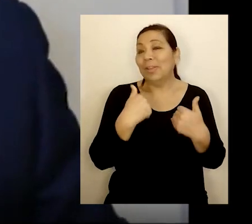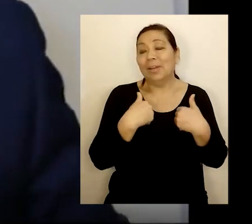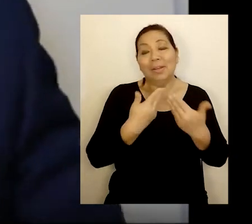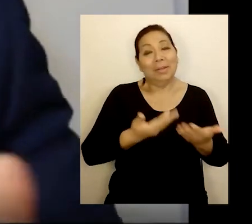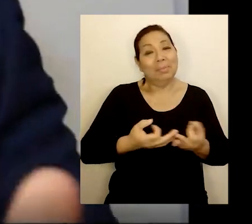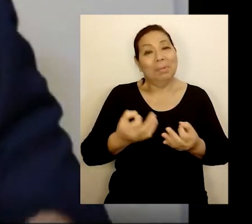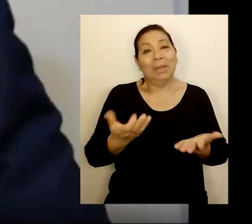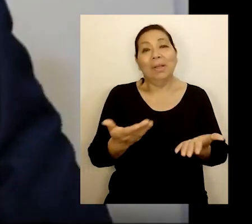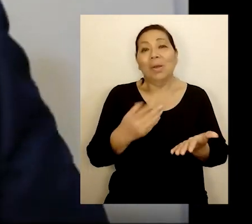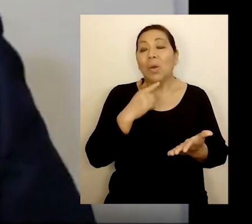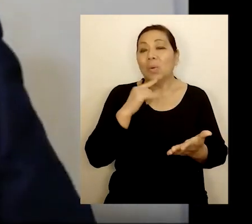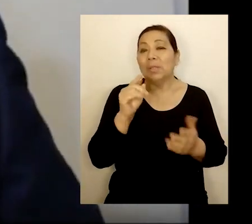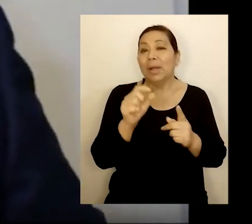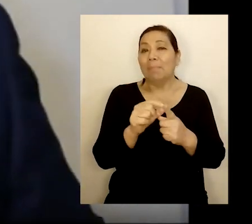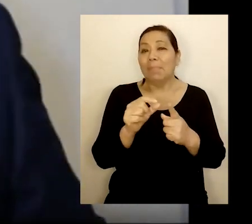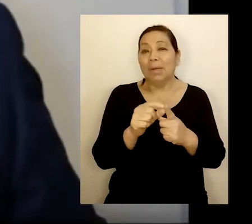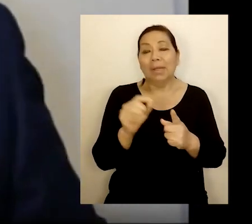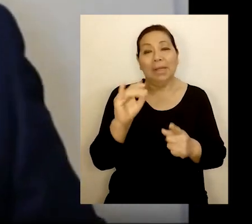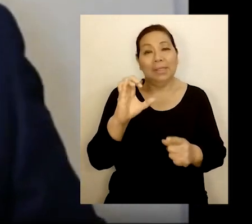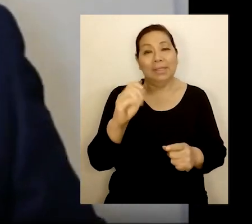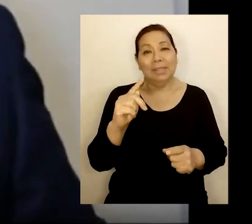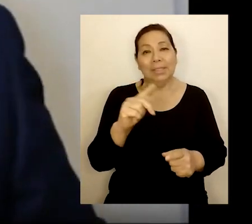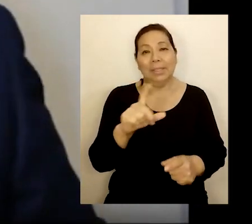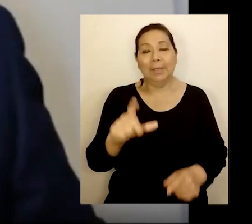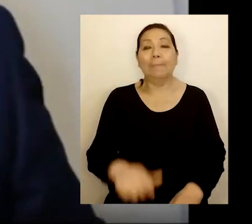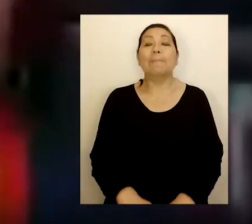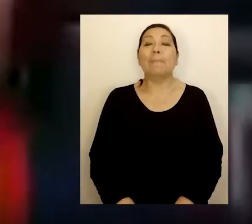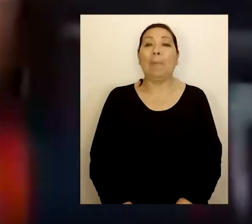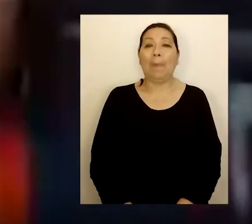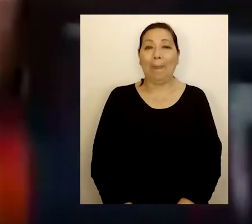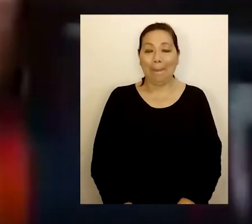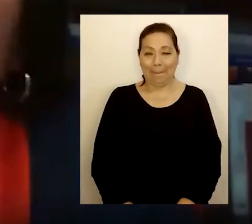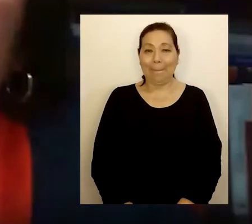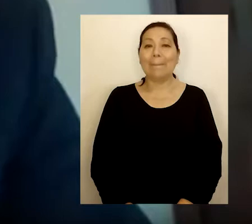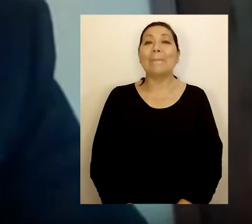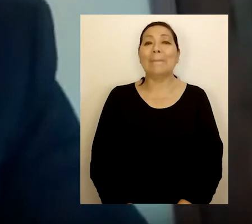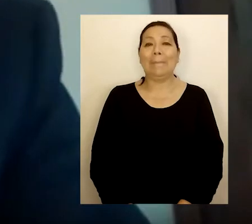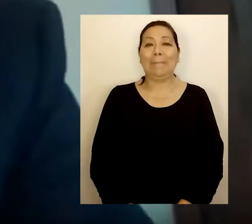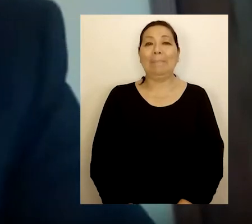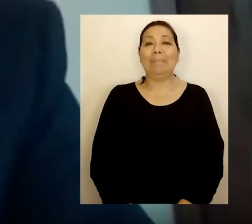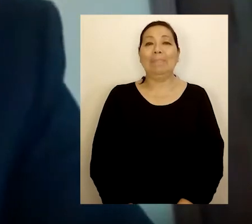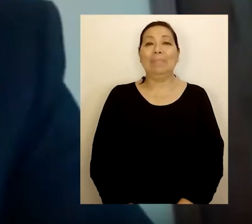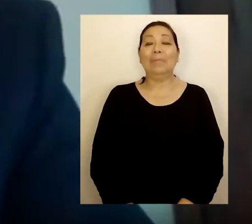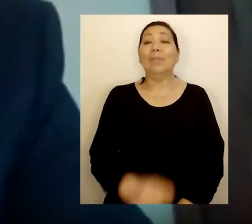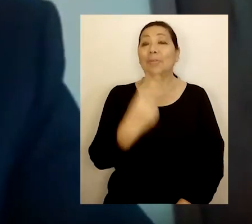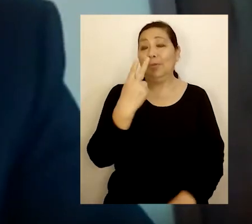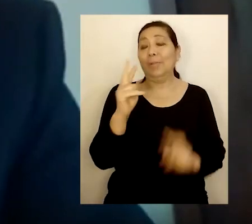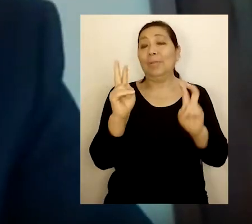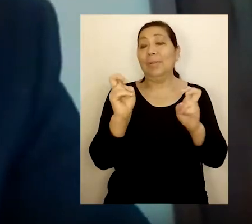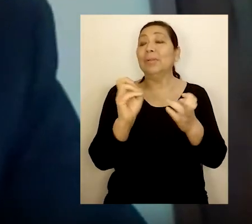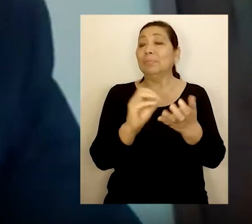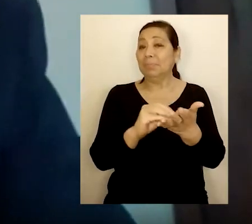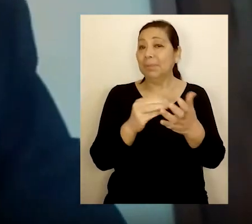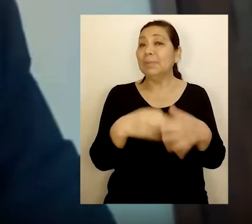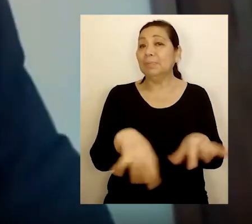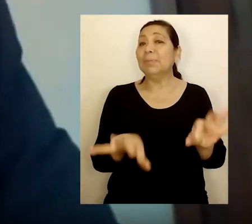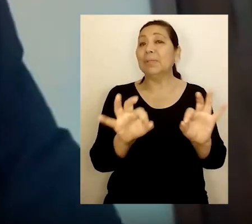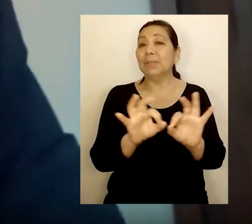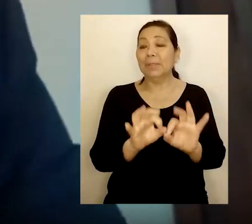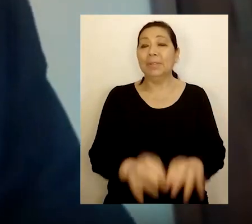este argumento. Le cedo el uso de palabra al doctor Ruiz de Castilla, por favor. Sí, gracias. Dos temas bien